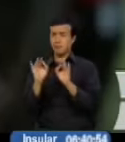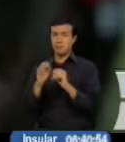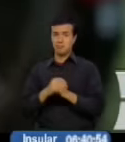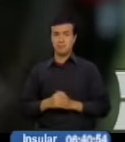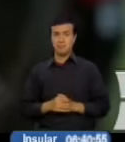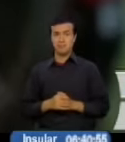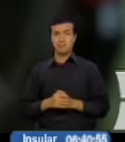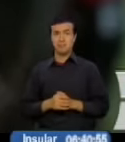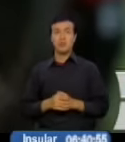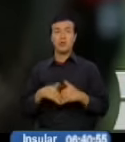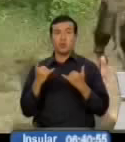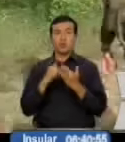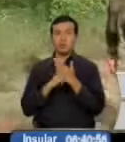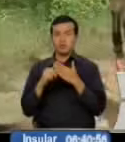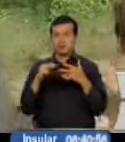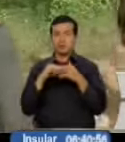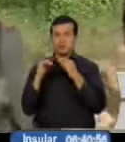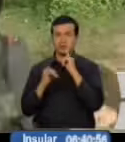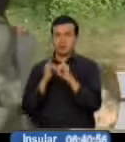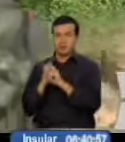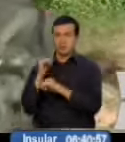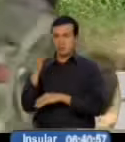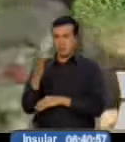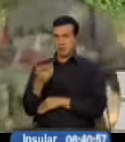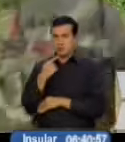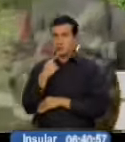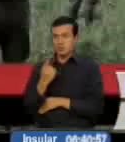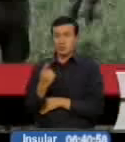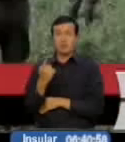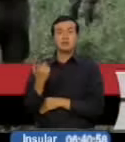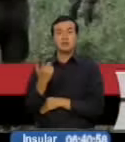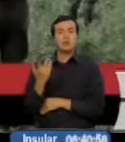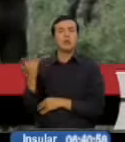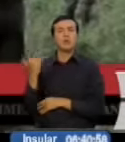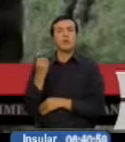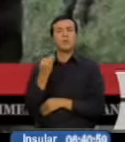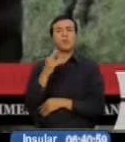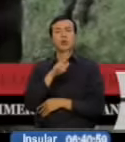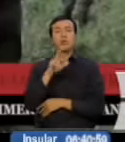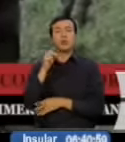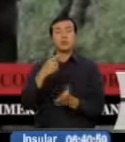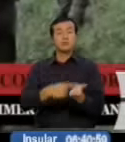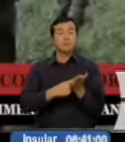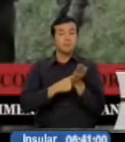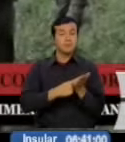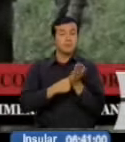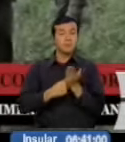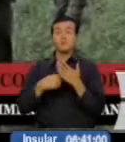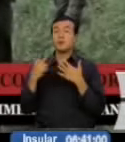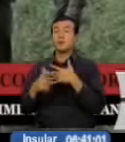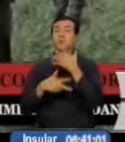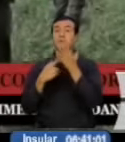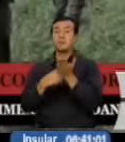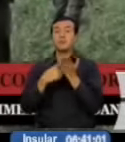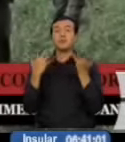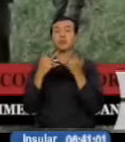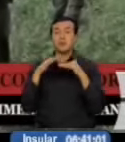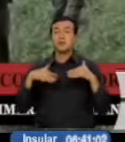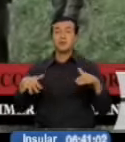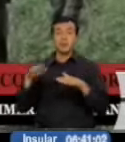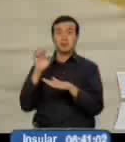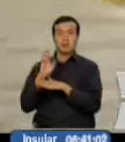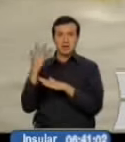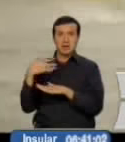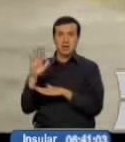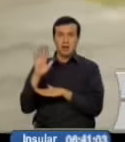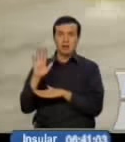¿Cómo explica el ahora ministro de Defensa? Esta fase exploratoria comprendió al menos 30 reuniones. 8 de ellas se produjeron en territorio